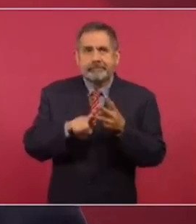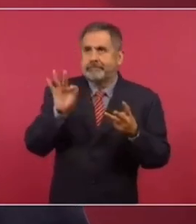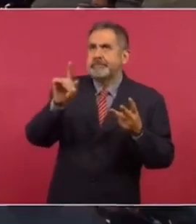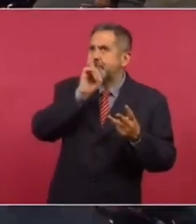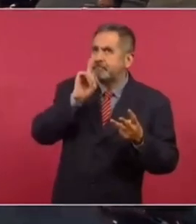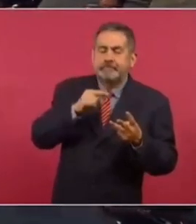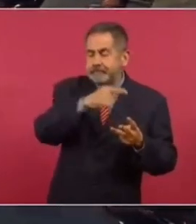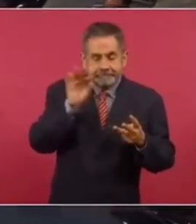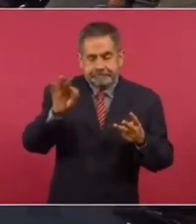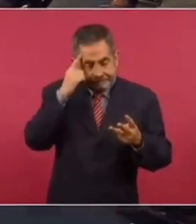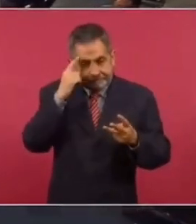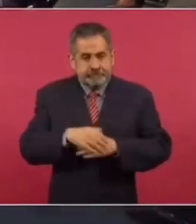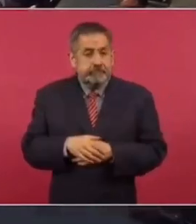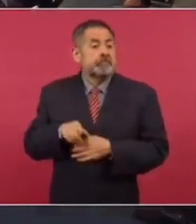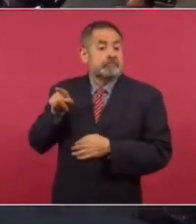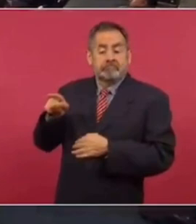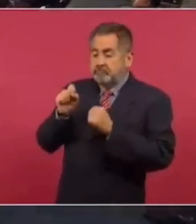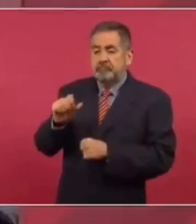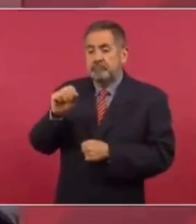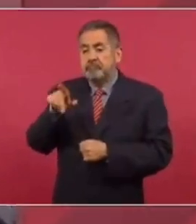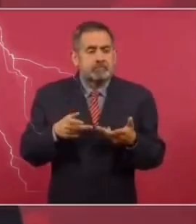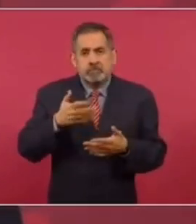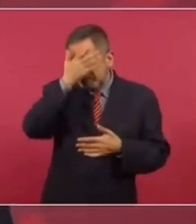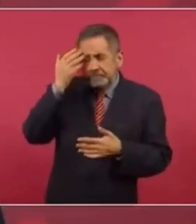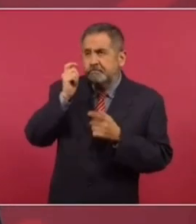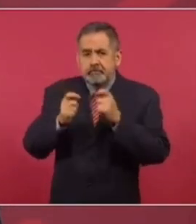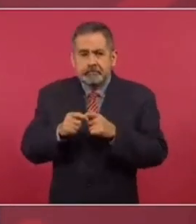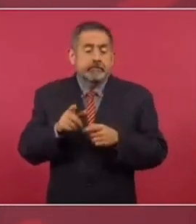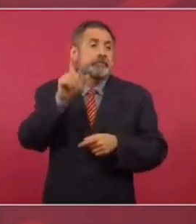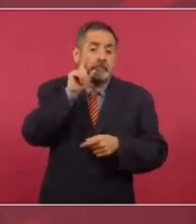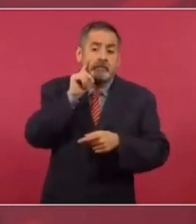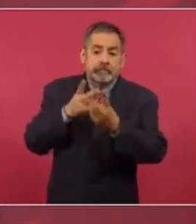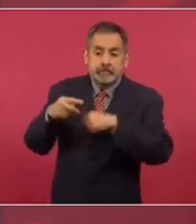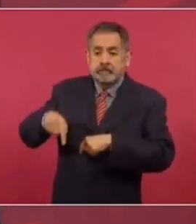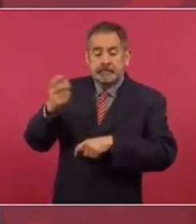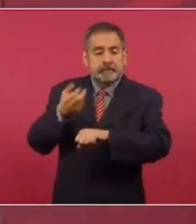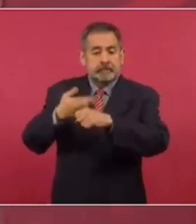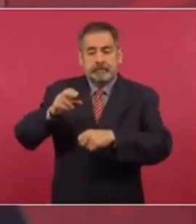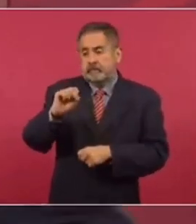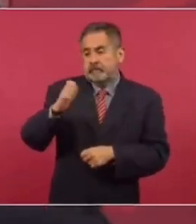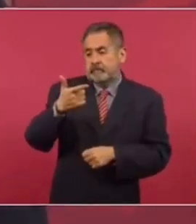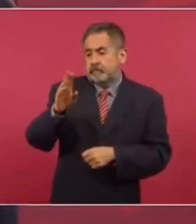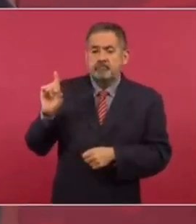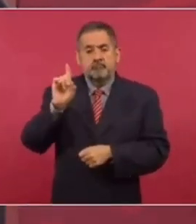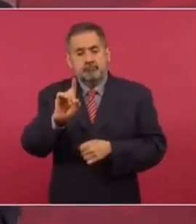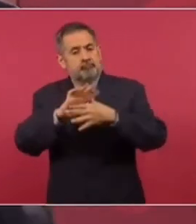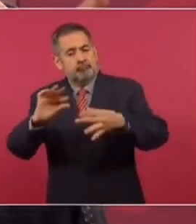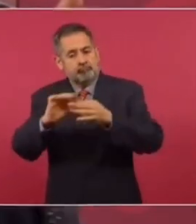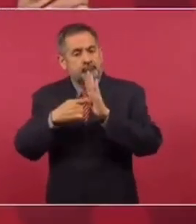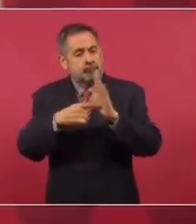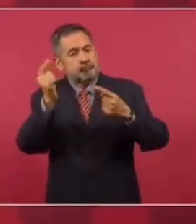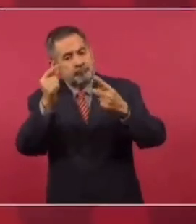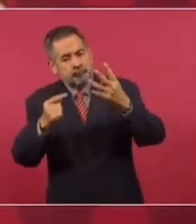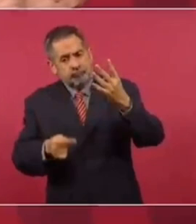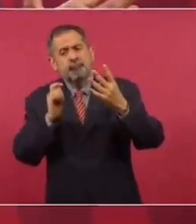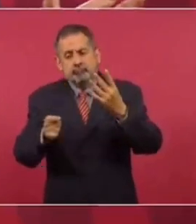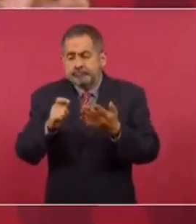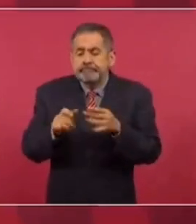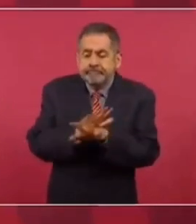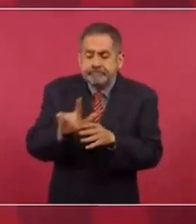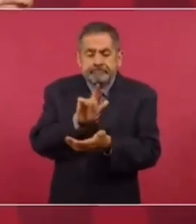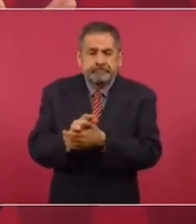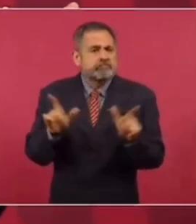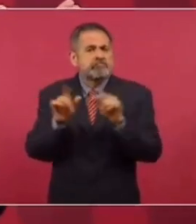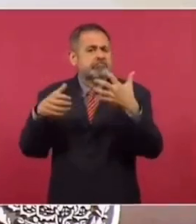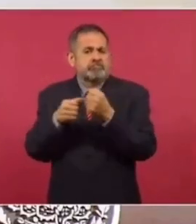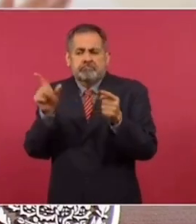cosa les metieron en la cabeza? Seguramente que estoy haciendo esto porque me voy a reelegir. Y va a venir mañana el secretario de Gobernación a dar a conocer en qué consiste nuestra reforma. Está